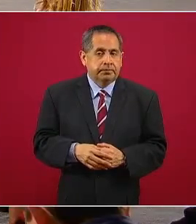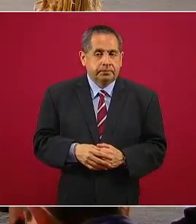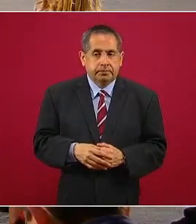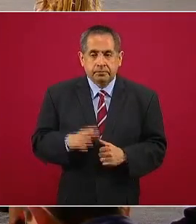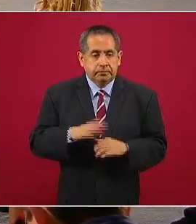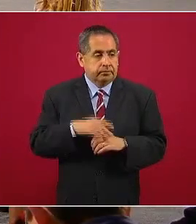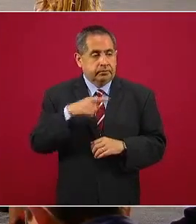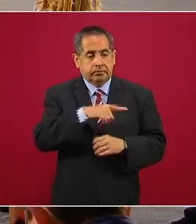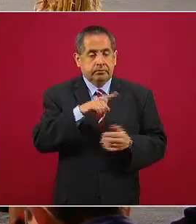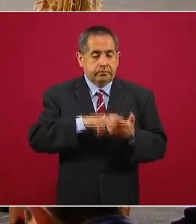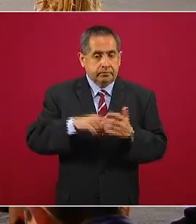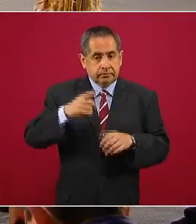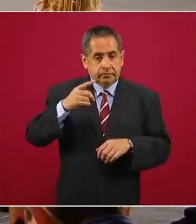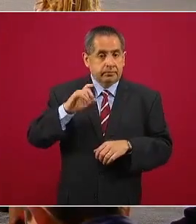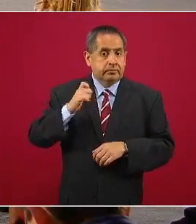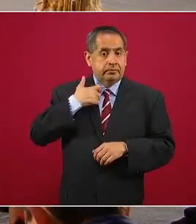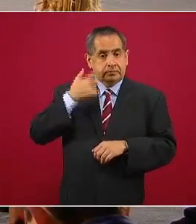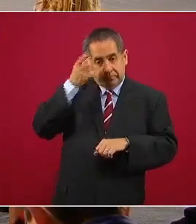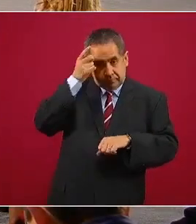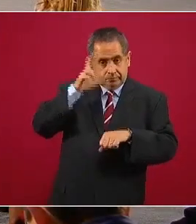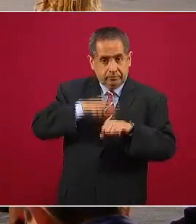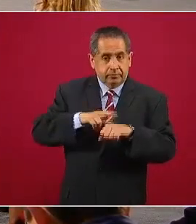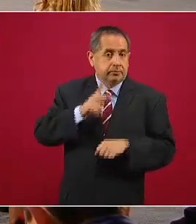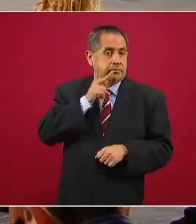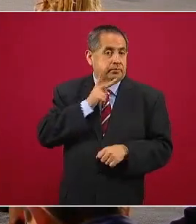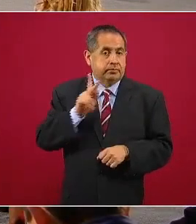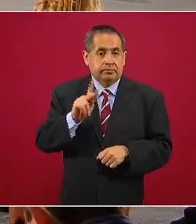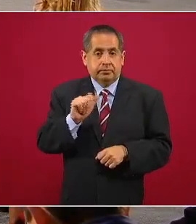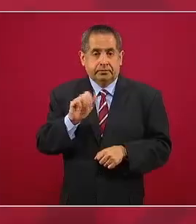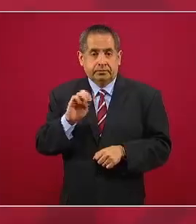él era director de Pemex